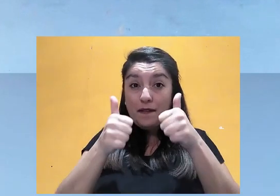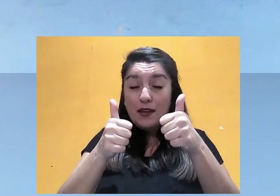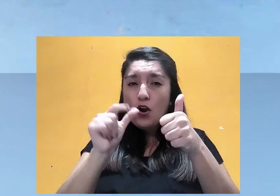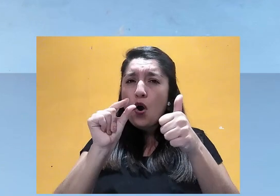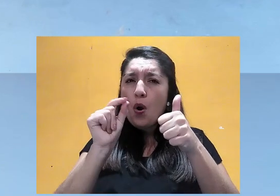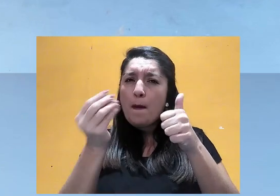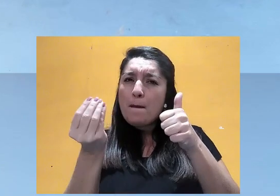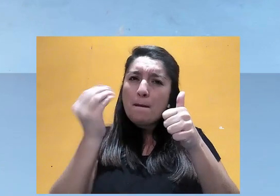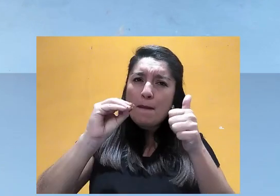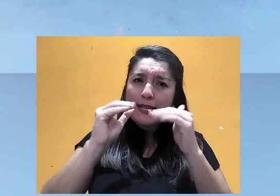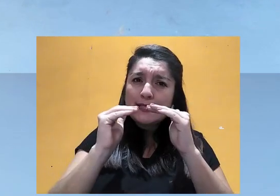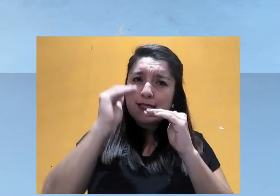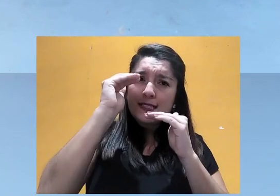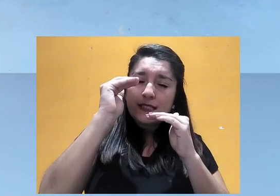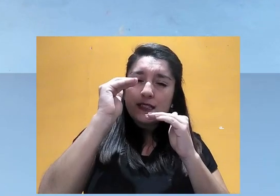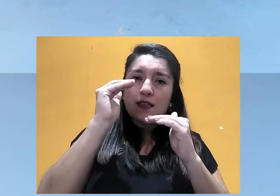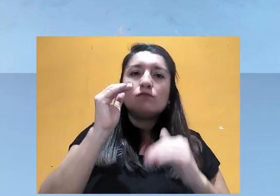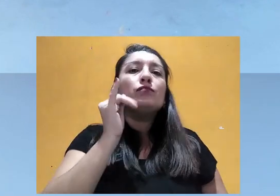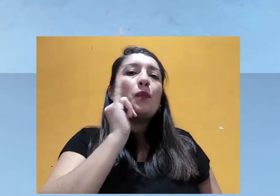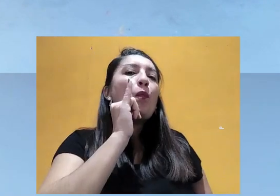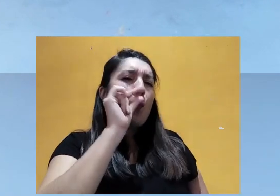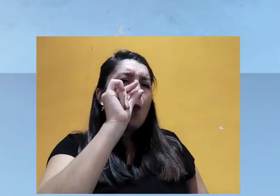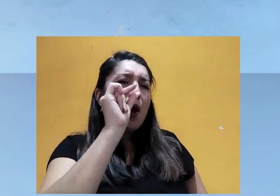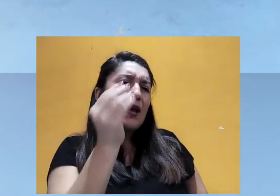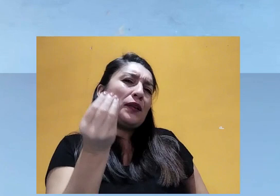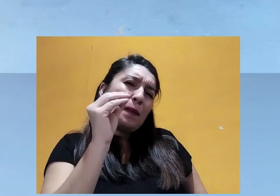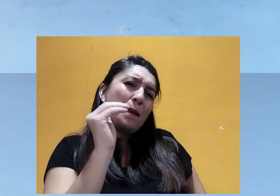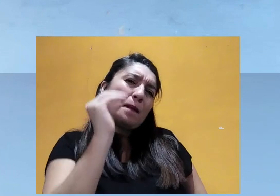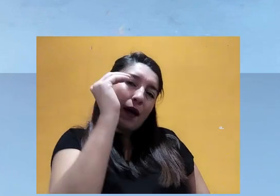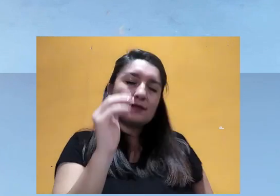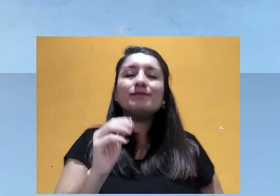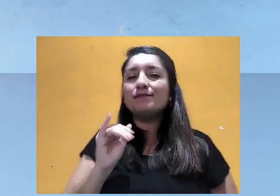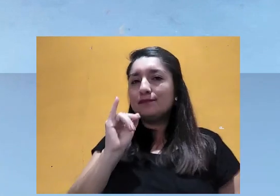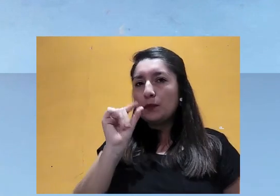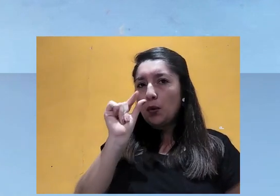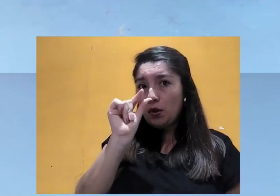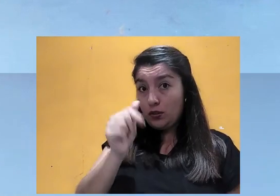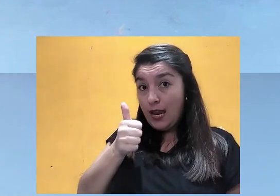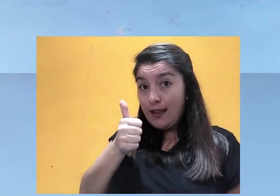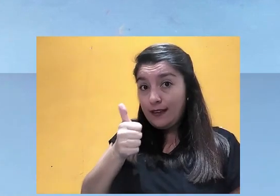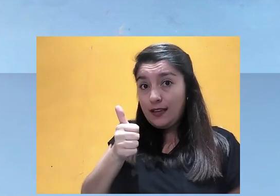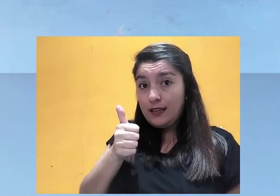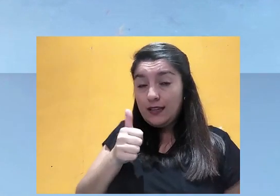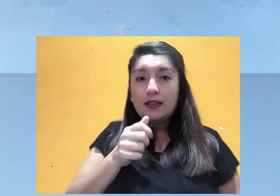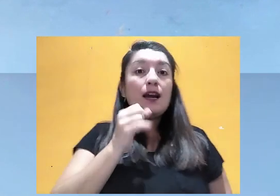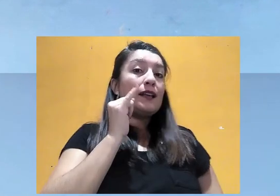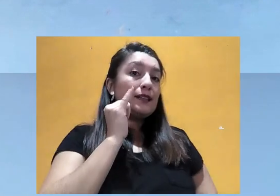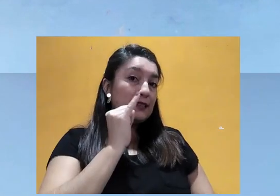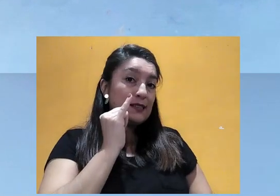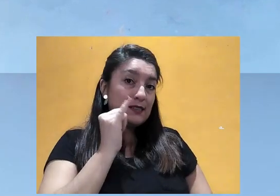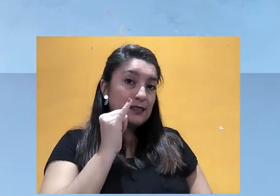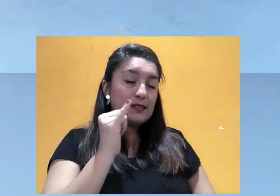¿Está bien por ahí o un poco más? Un poquito más, yo diría. ¿Un poco más? Bueno. Yo creo que ahí. Ahí